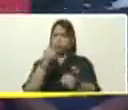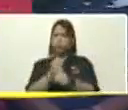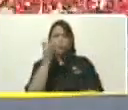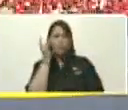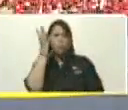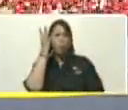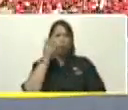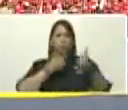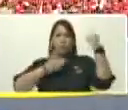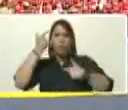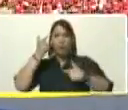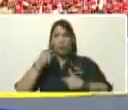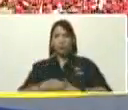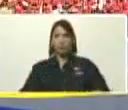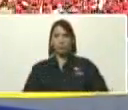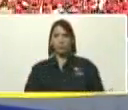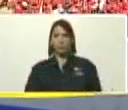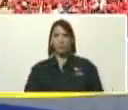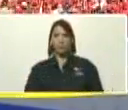comandante Chávez.